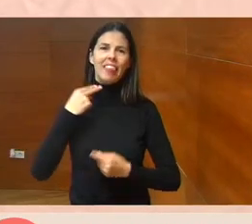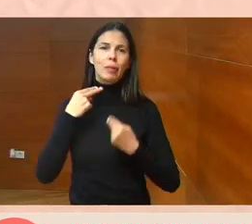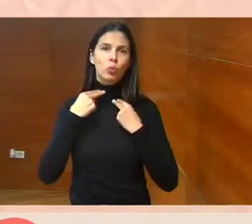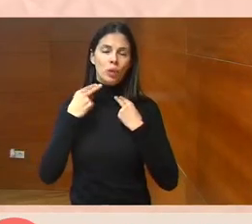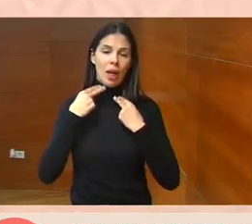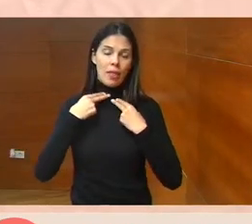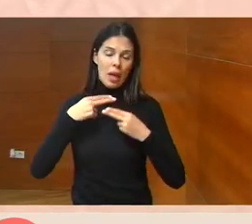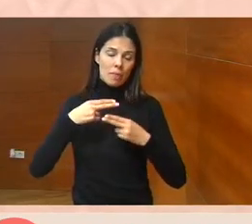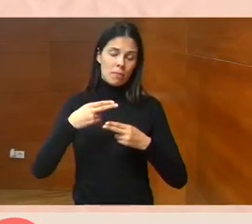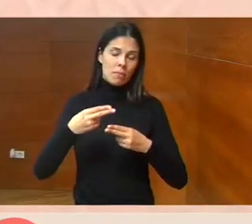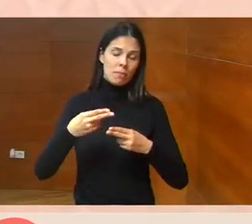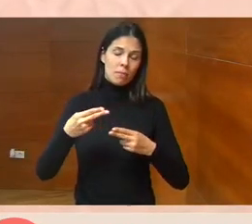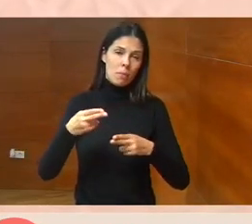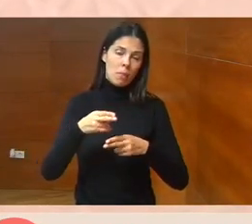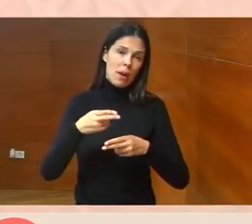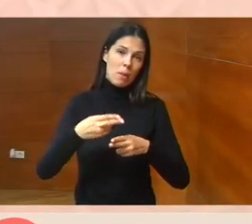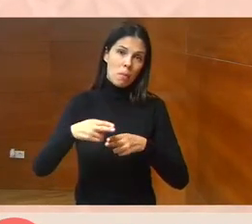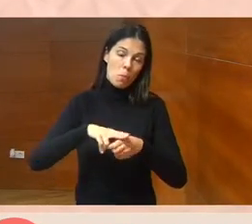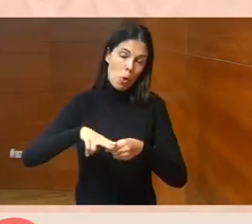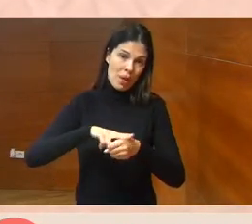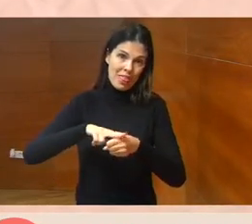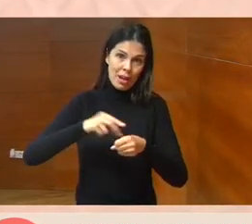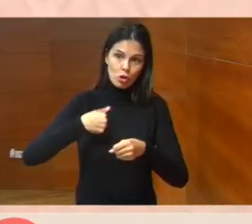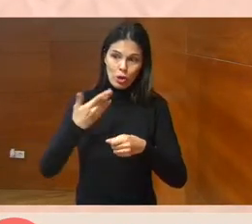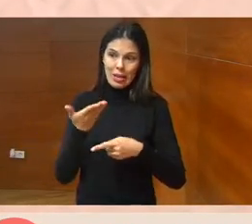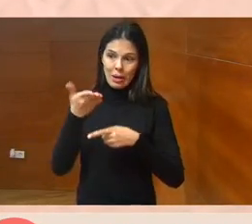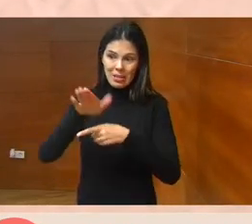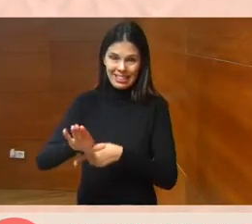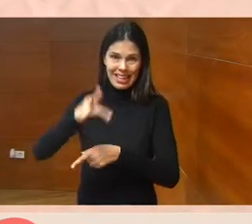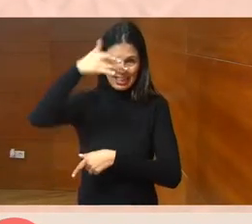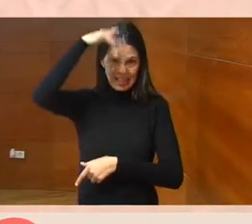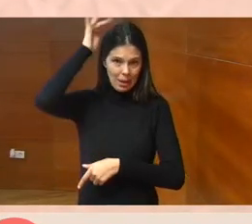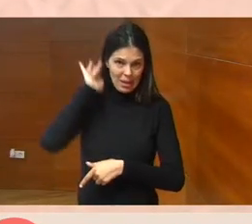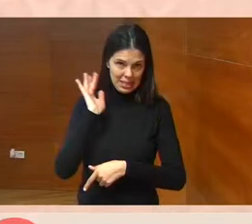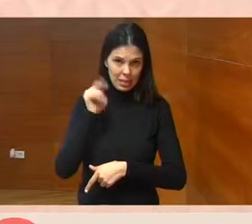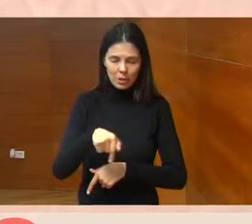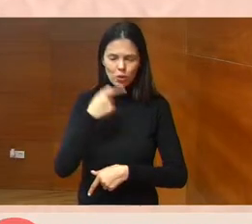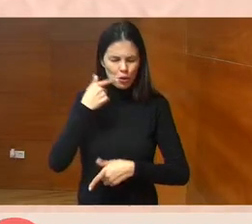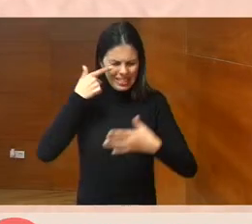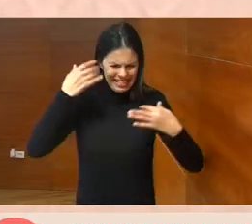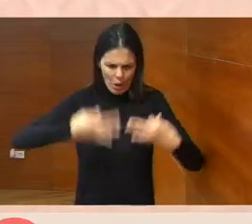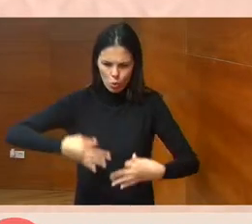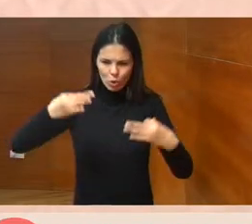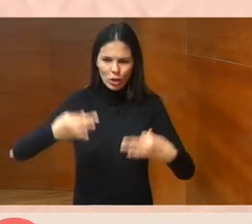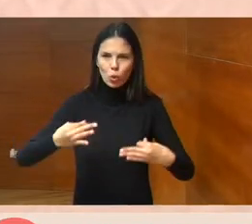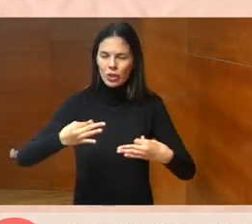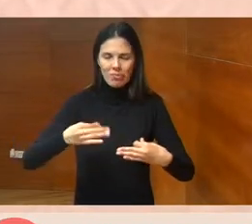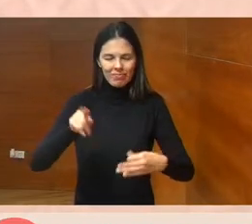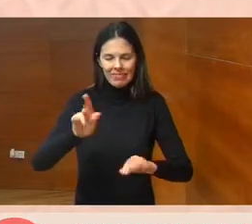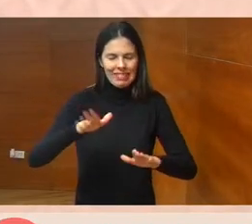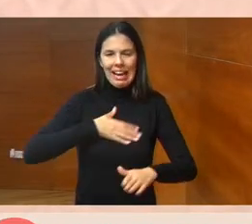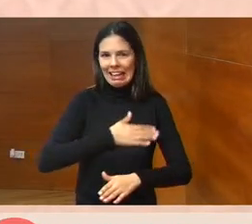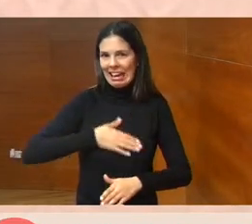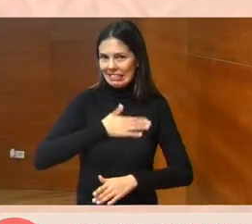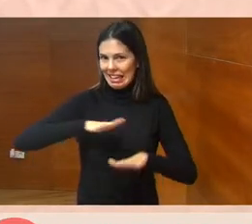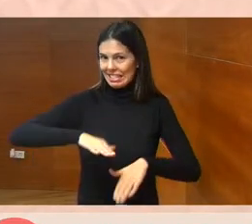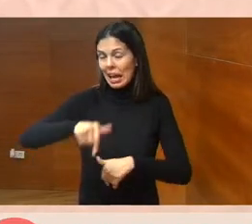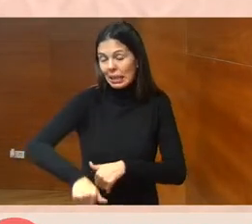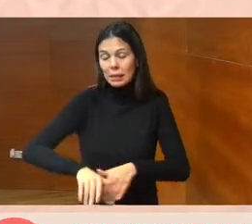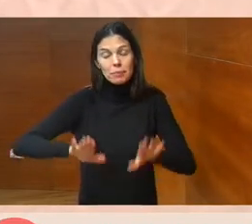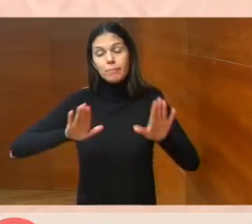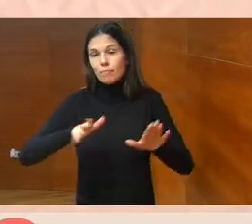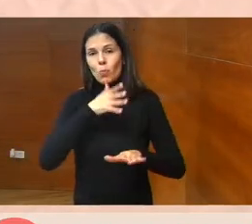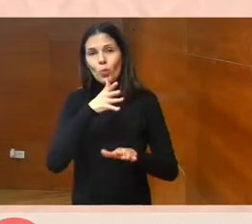representando a diputación y sobre todo a Carmela Silva presidenta de diputación que estoy segurísima de que estaría encantada de estar aquí pero